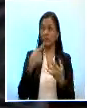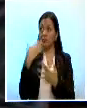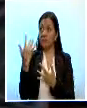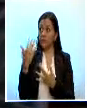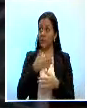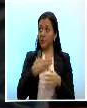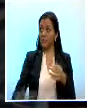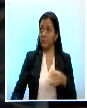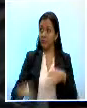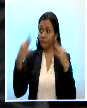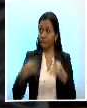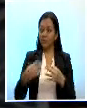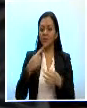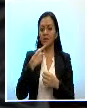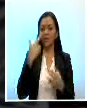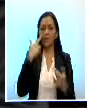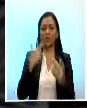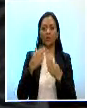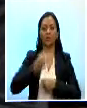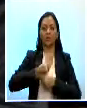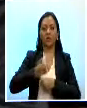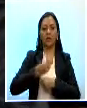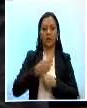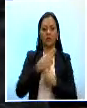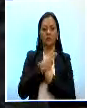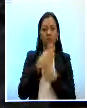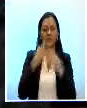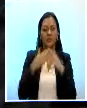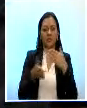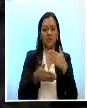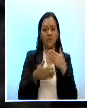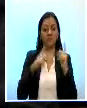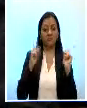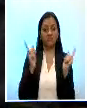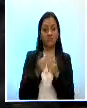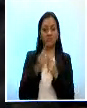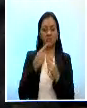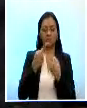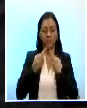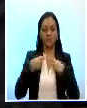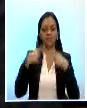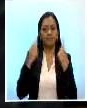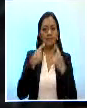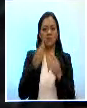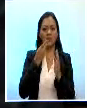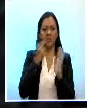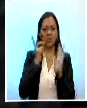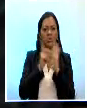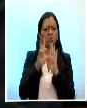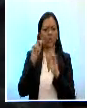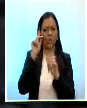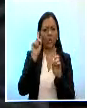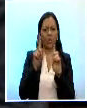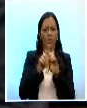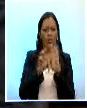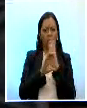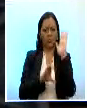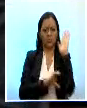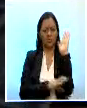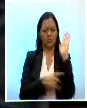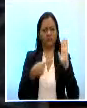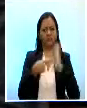Laboral y reconocimiento del trabajo no remunerado en el hogar para concretar el anuncio previo de demandar la inconstitucionalidad de este